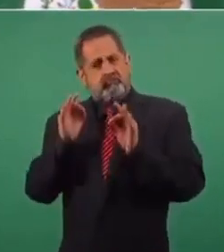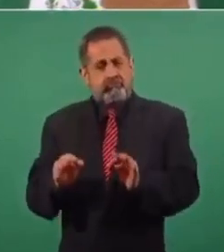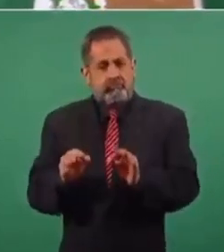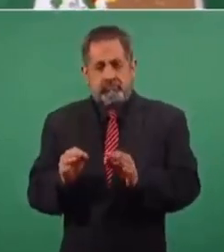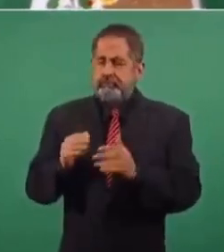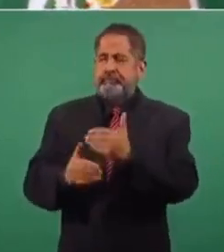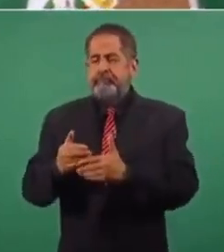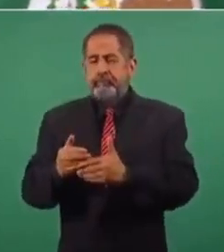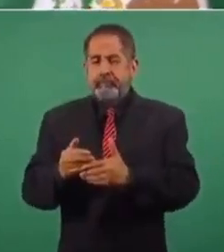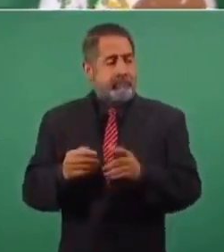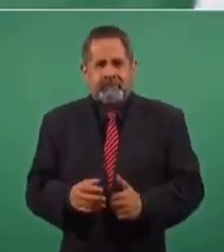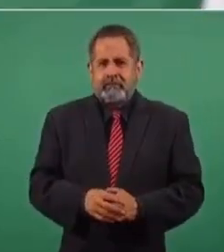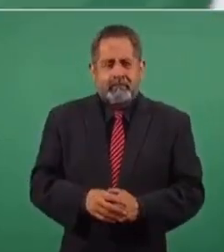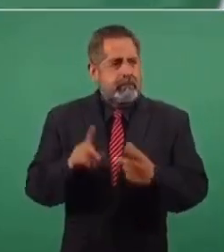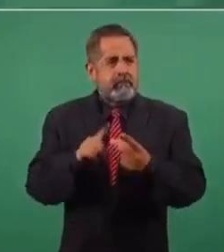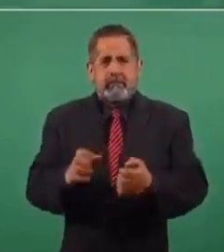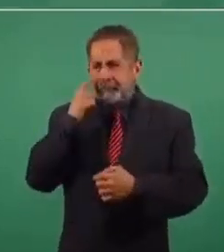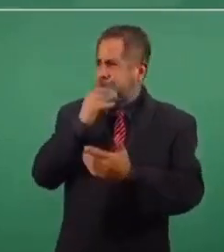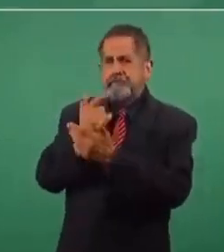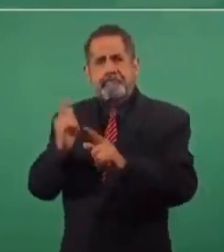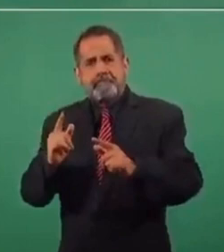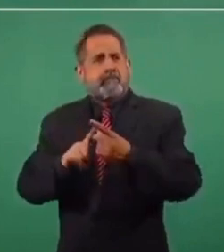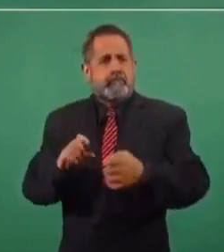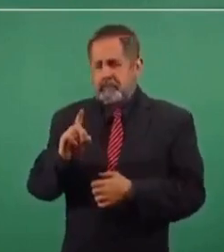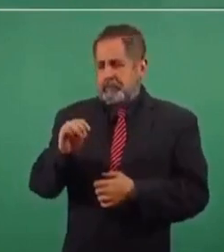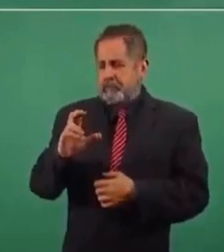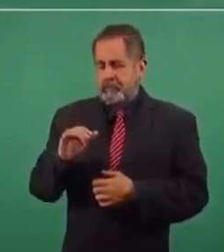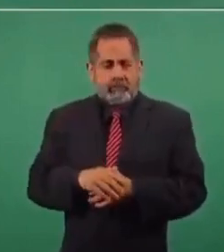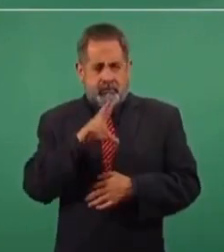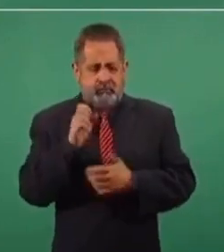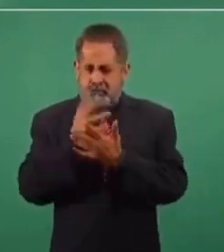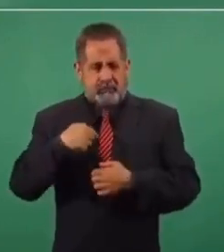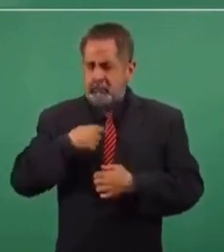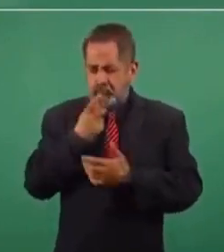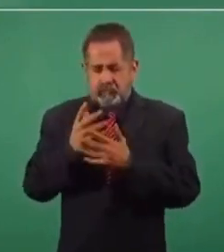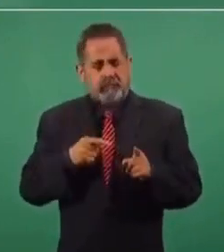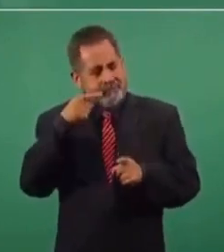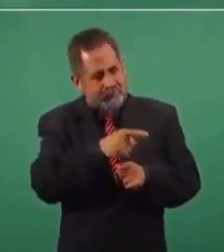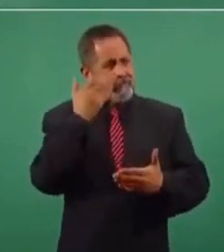y vamos a golpear así a la democracia. No es exagerado lo que dije, es un atentado a democracia.